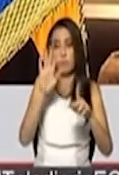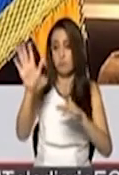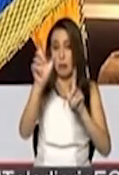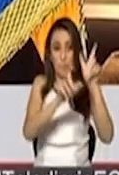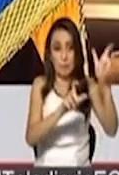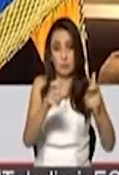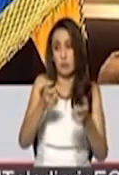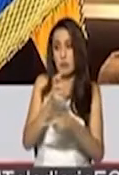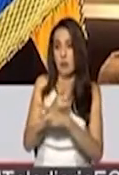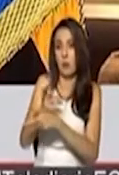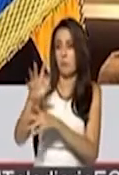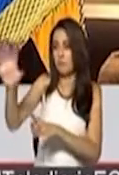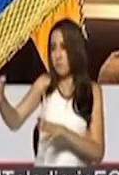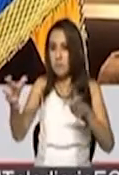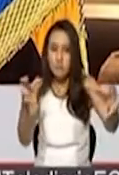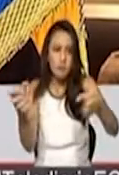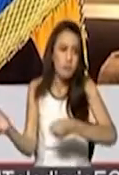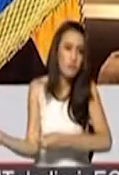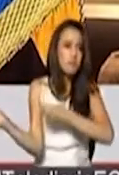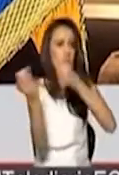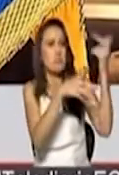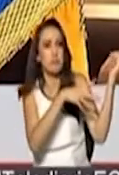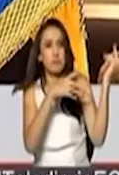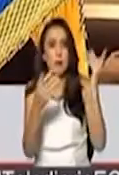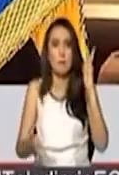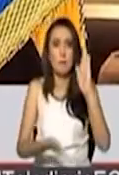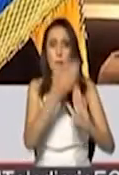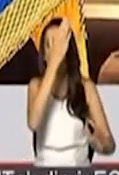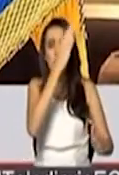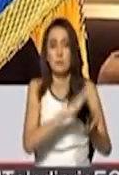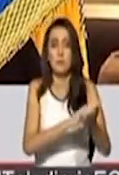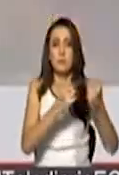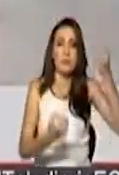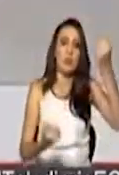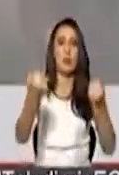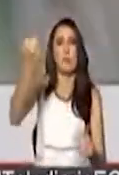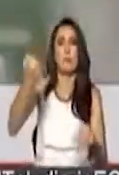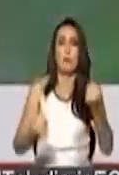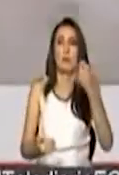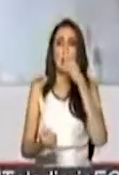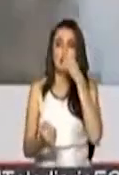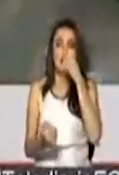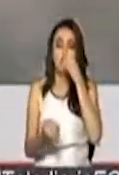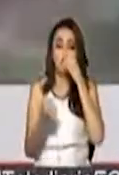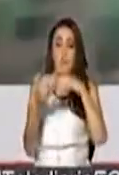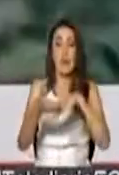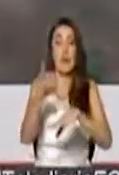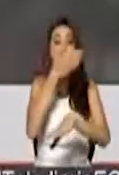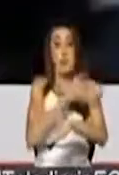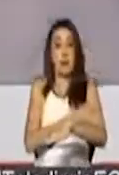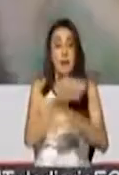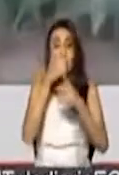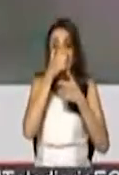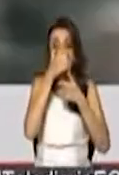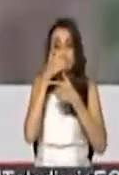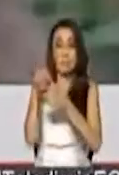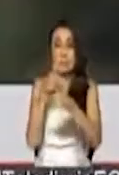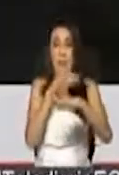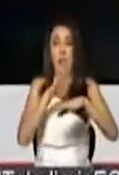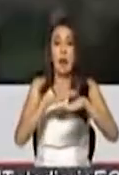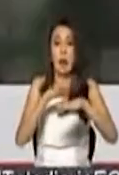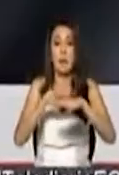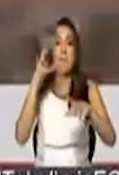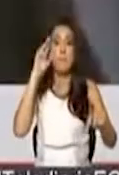trabajando, sacarlos de sus empresas y meterlos en camiones. ¿Qué horas antes de los actos vandálicos recibieron amenazas para